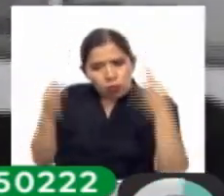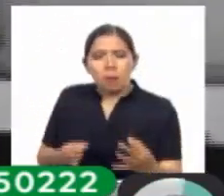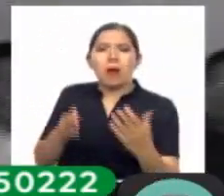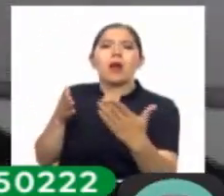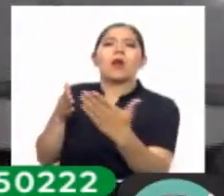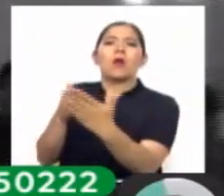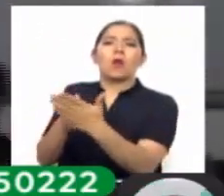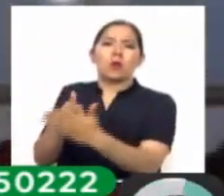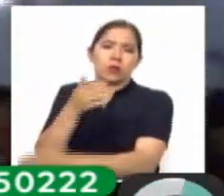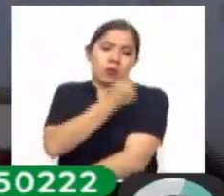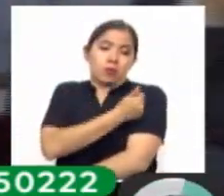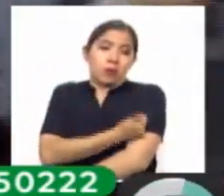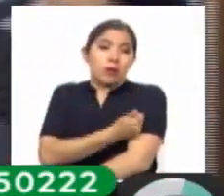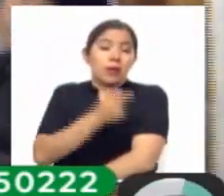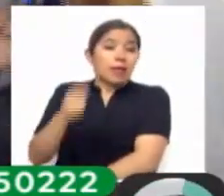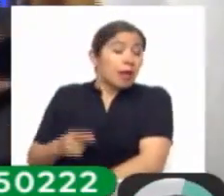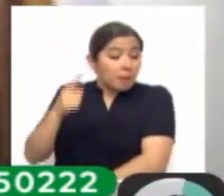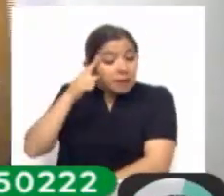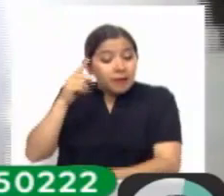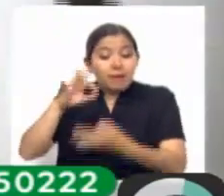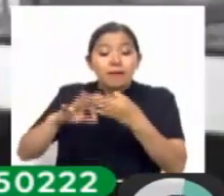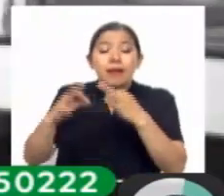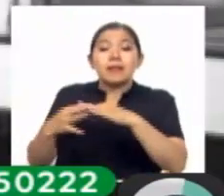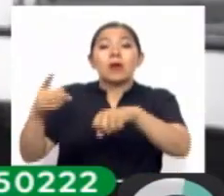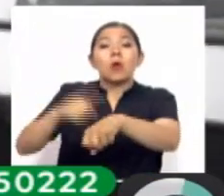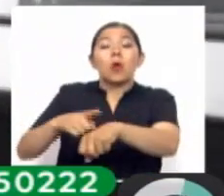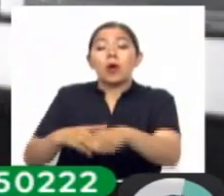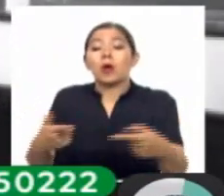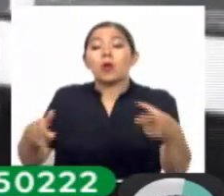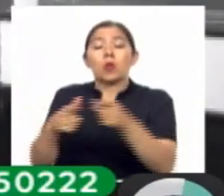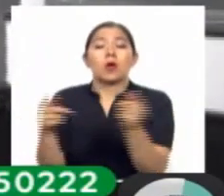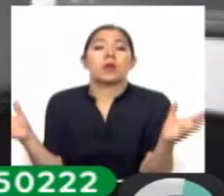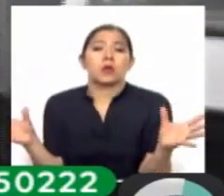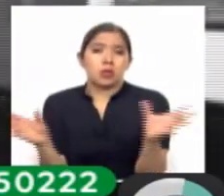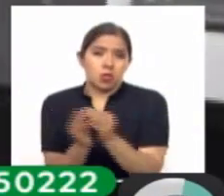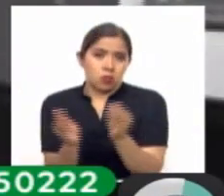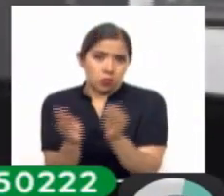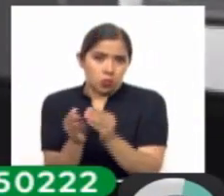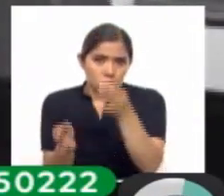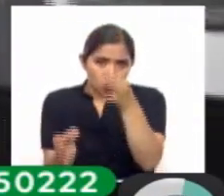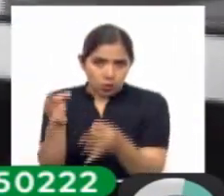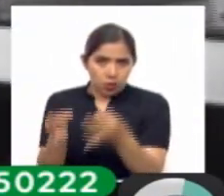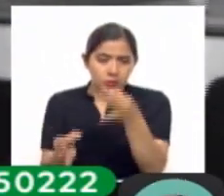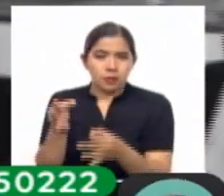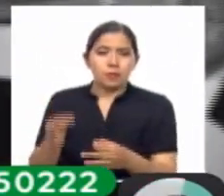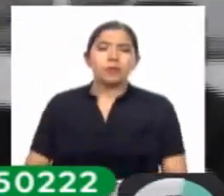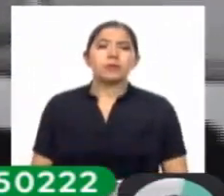jurisdiccional, quien deberá fijar fecha y hora para la audiencia de medidas cautelares.